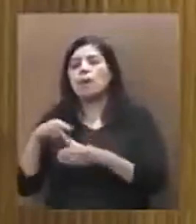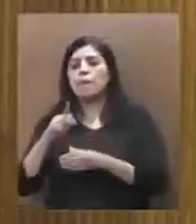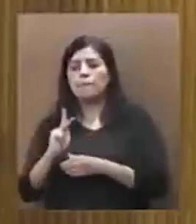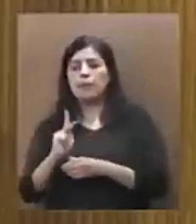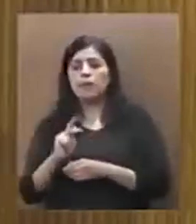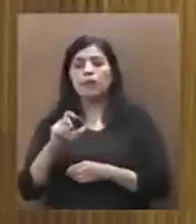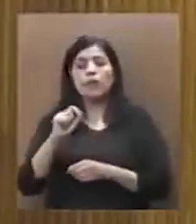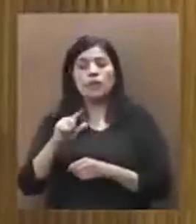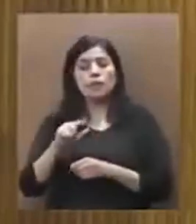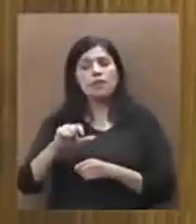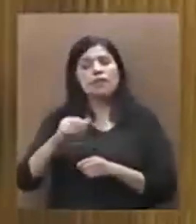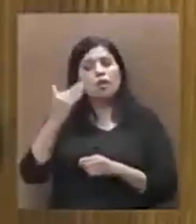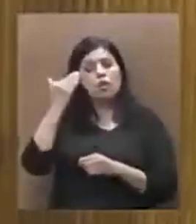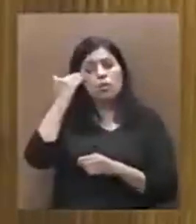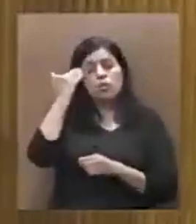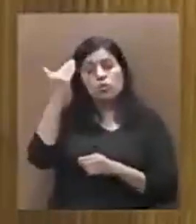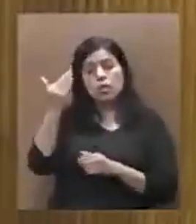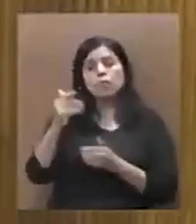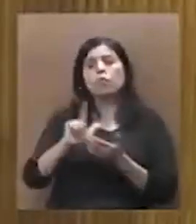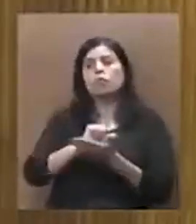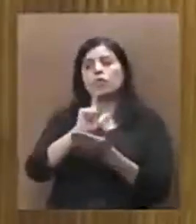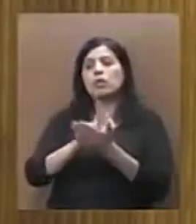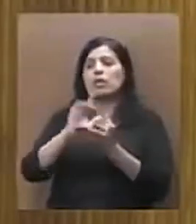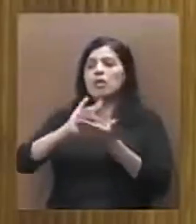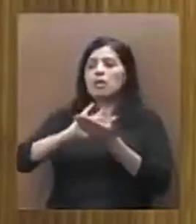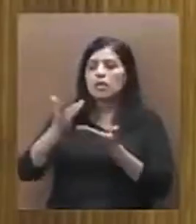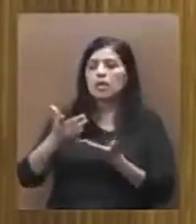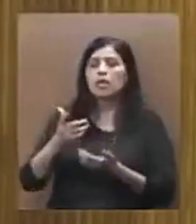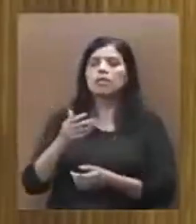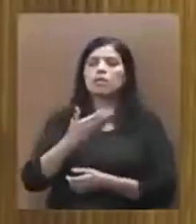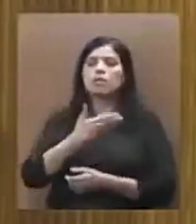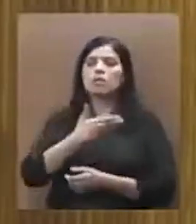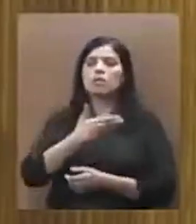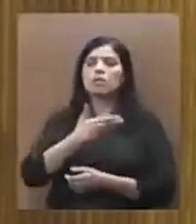están los tiempos legales Gracias presidente Gracias diputadas di